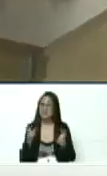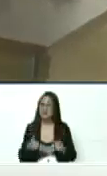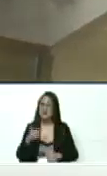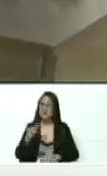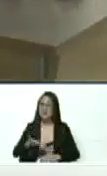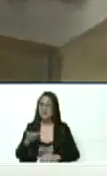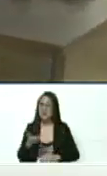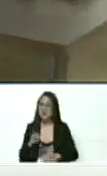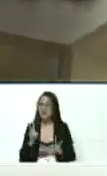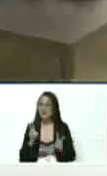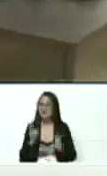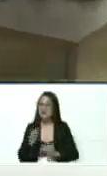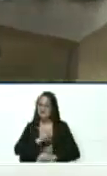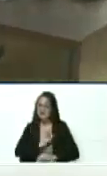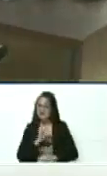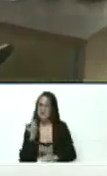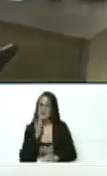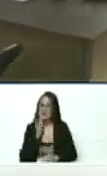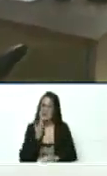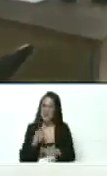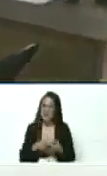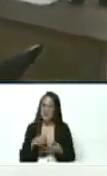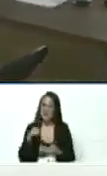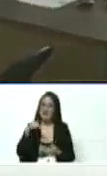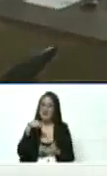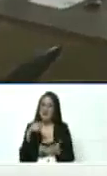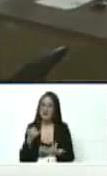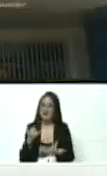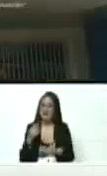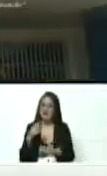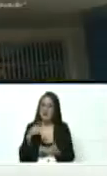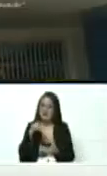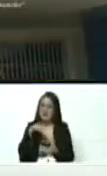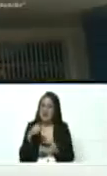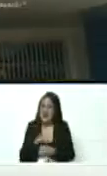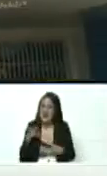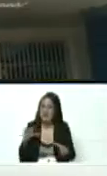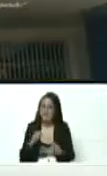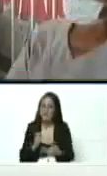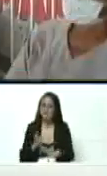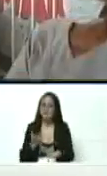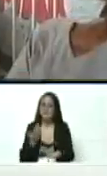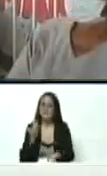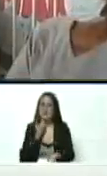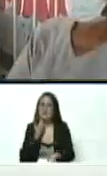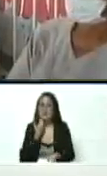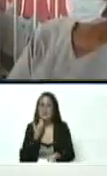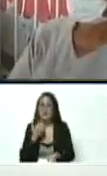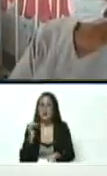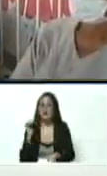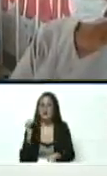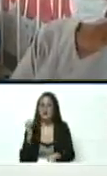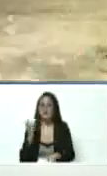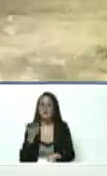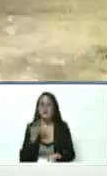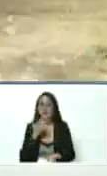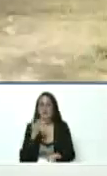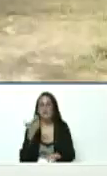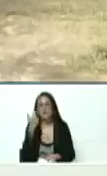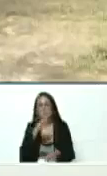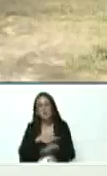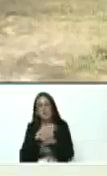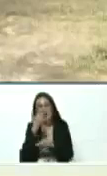de la epidemiología, de las enfermedades crónicas, de los elementos que atentan de repente contra los hábitos del capitalismo,